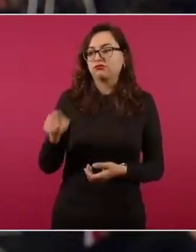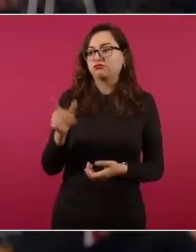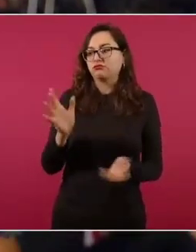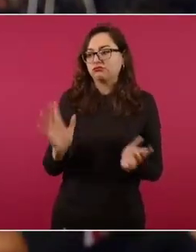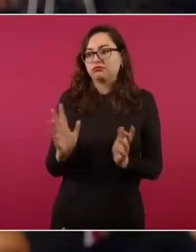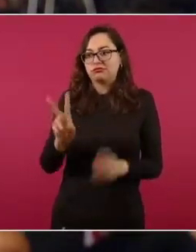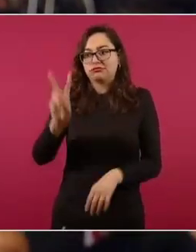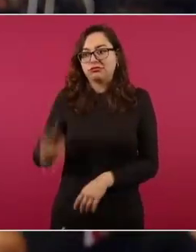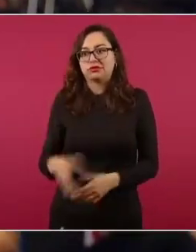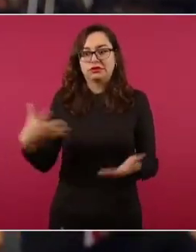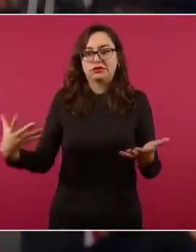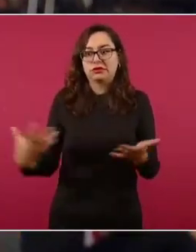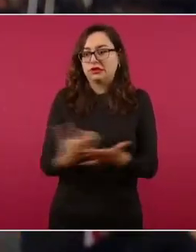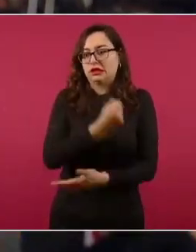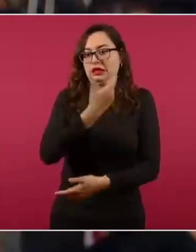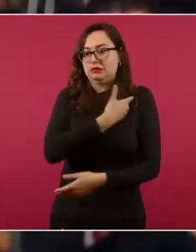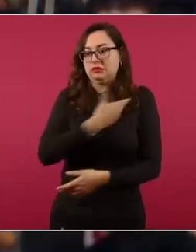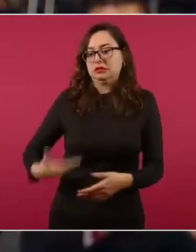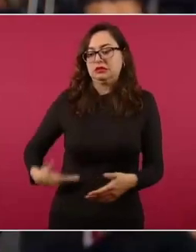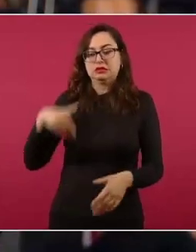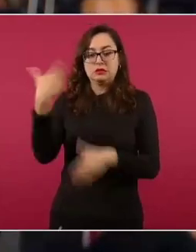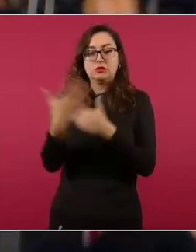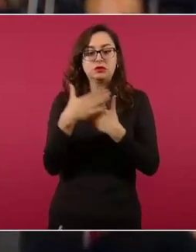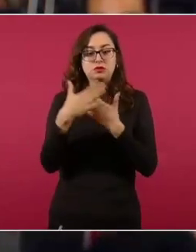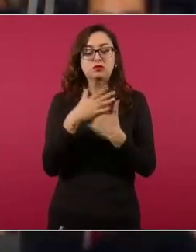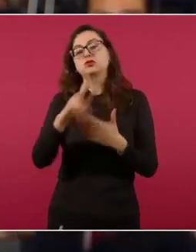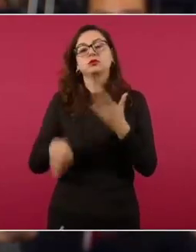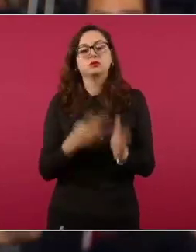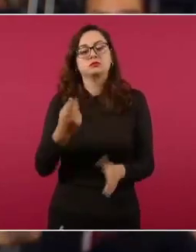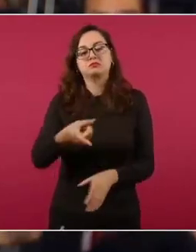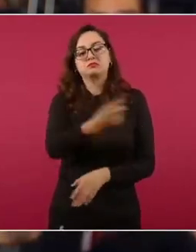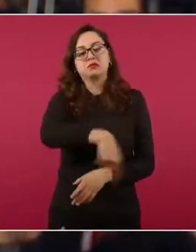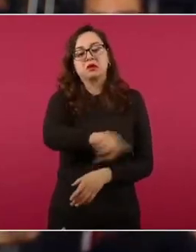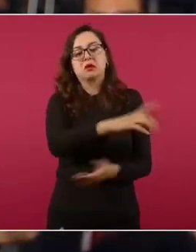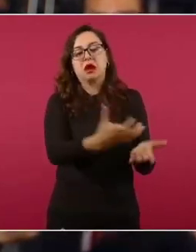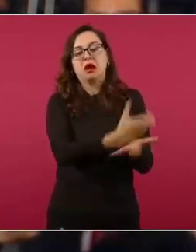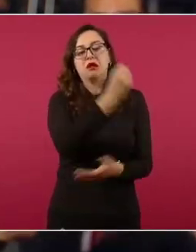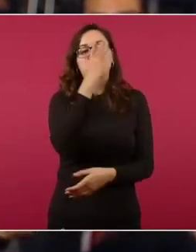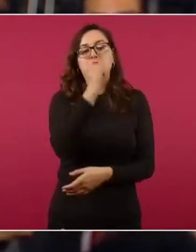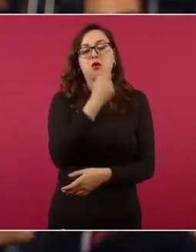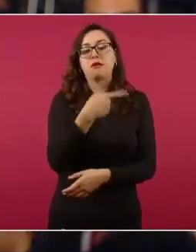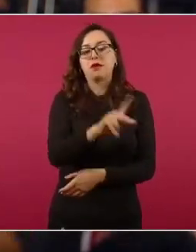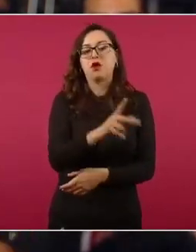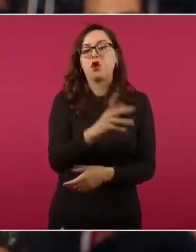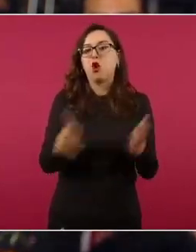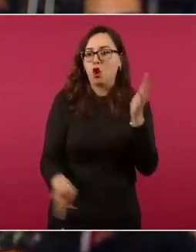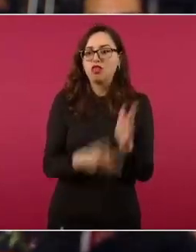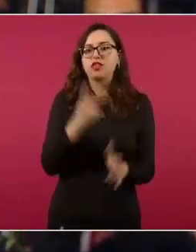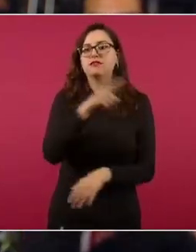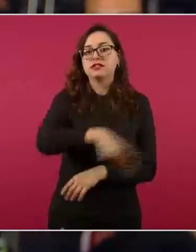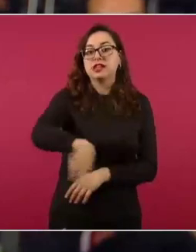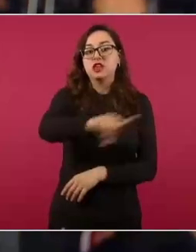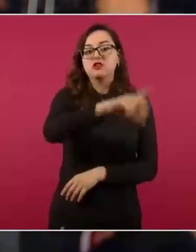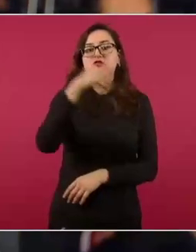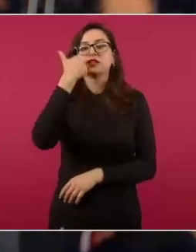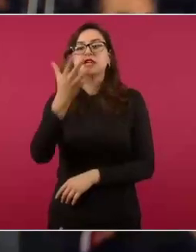y que ellos no tienen posibilidad, pero sí incidir sobre todo hacia el Congreso para que no haya esta posibilidad de que